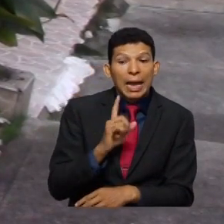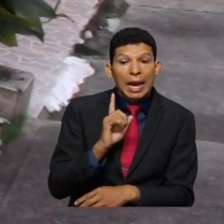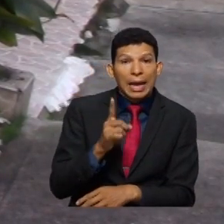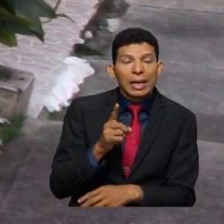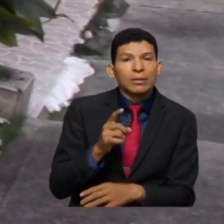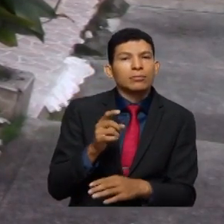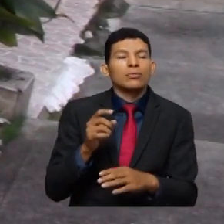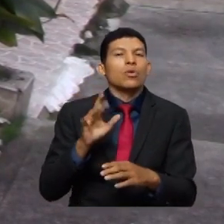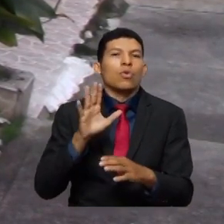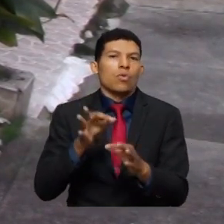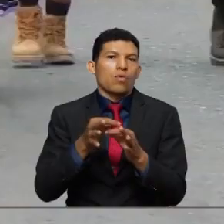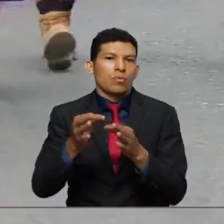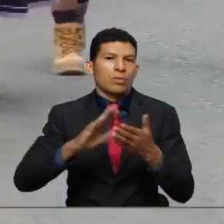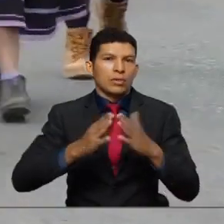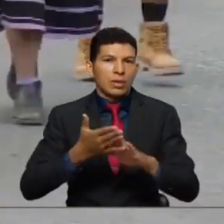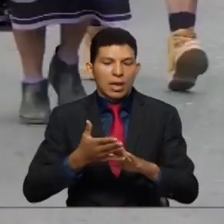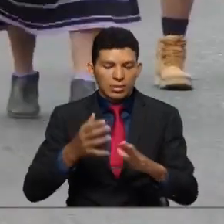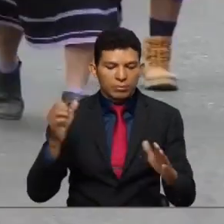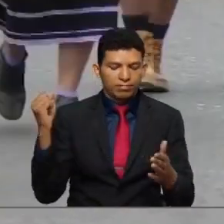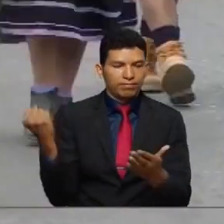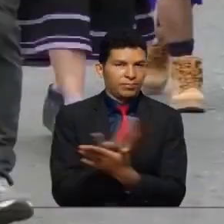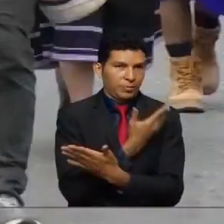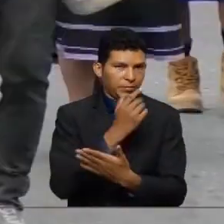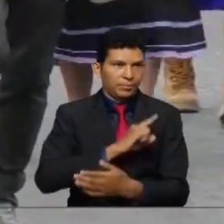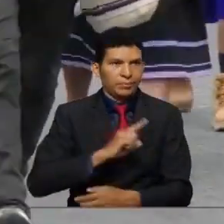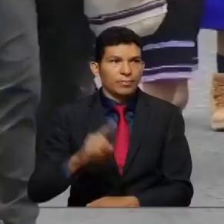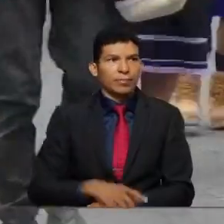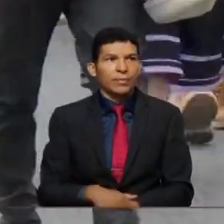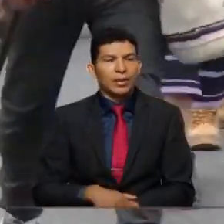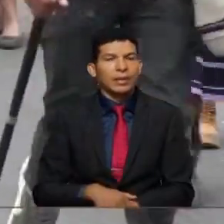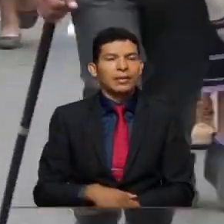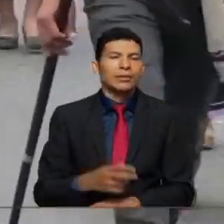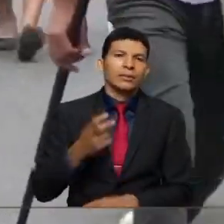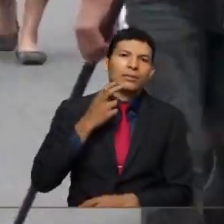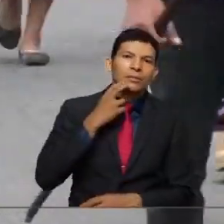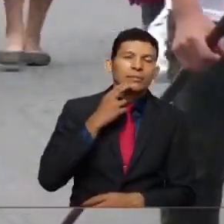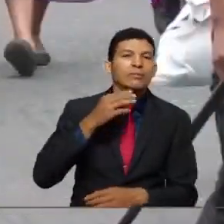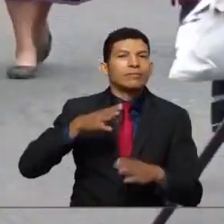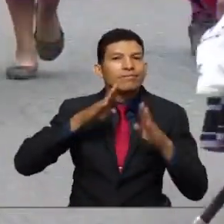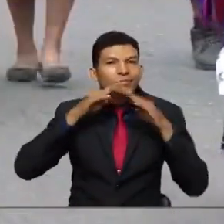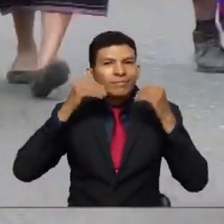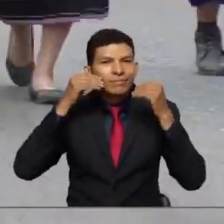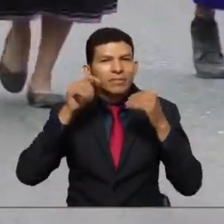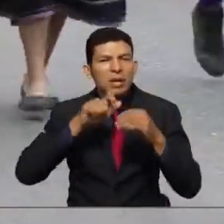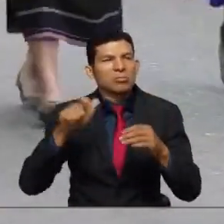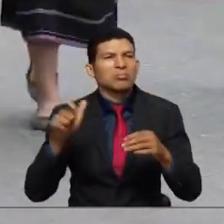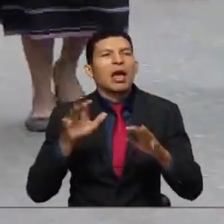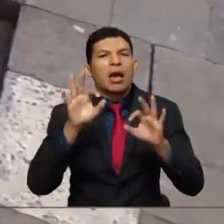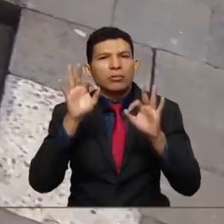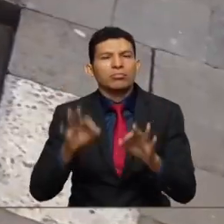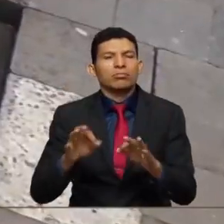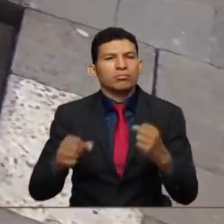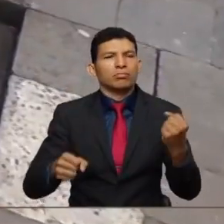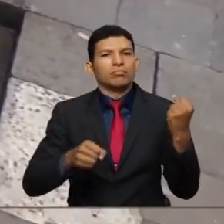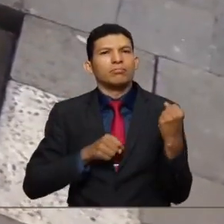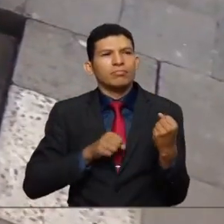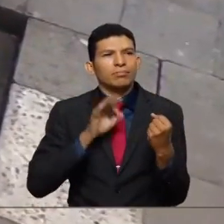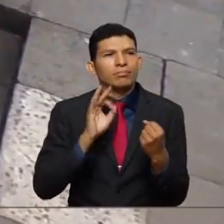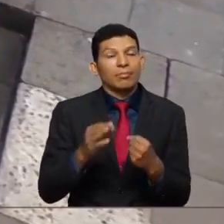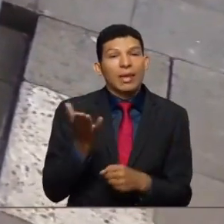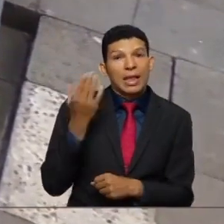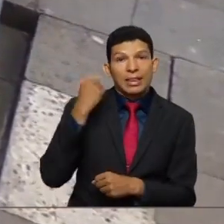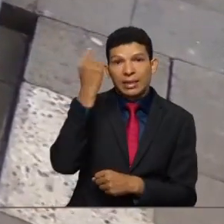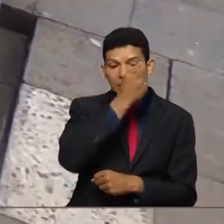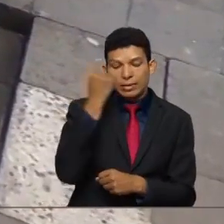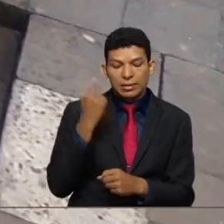fue derribada por el pueblo Misak. En medio de risas y arengas, los indígenas del pueblo Misak derribaron el monumento a Sebastián de Belalcázar el pasado